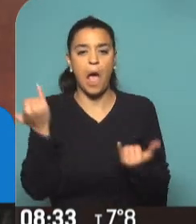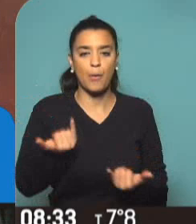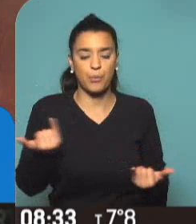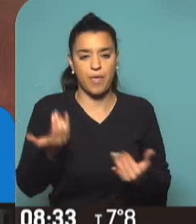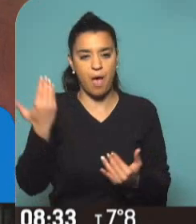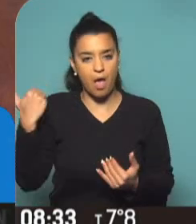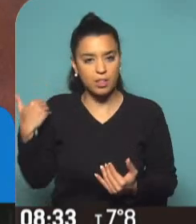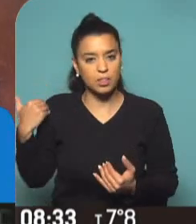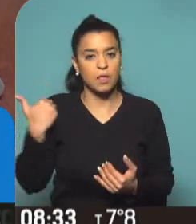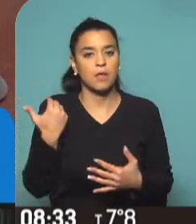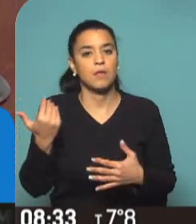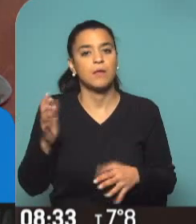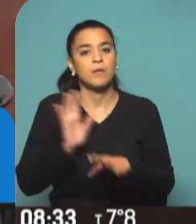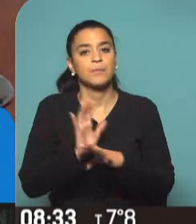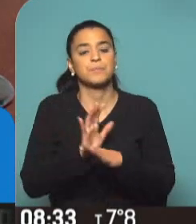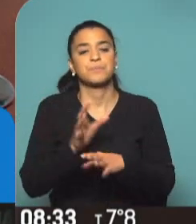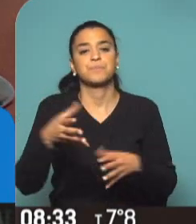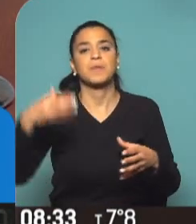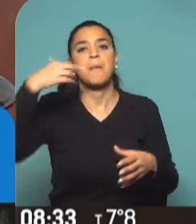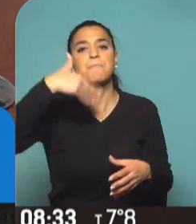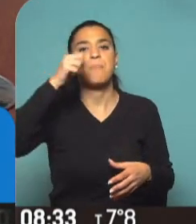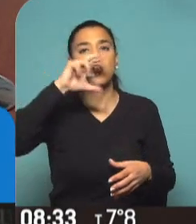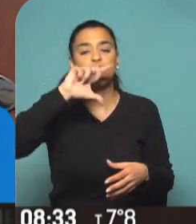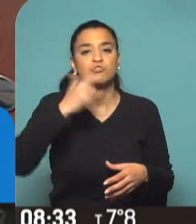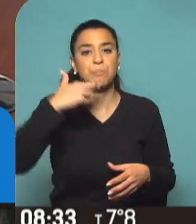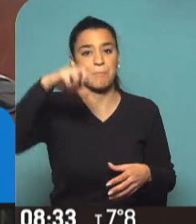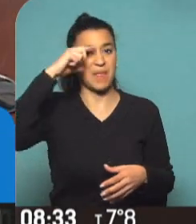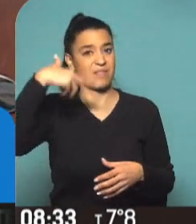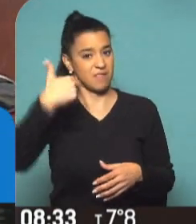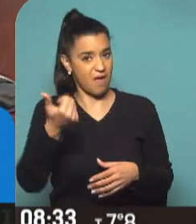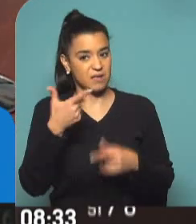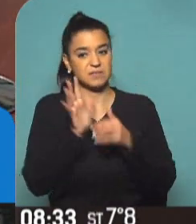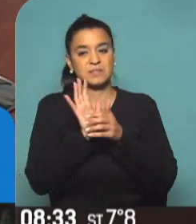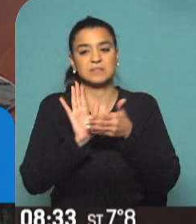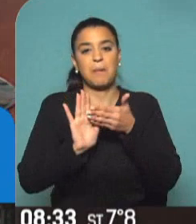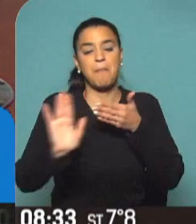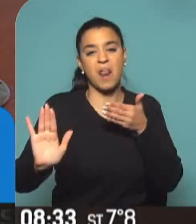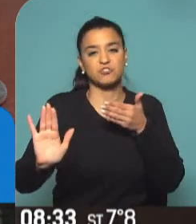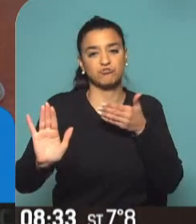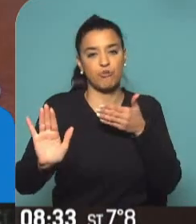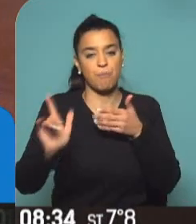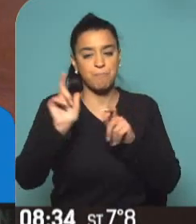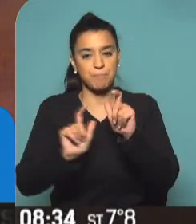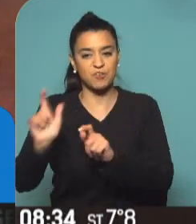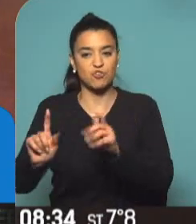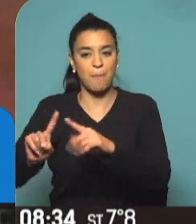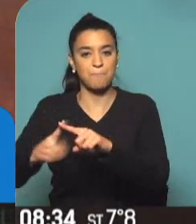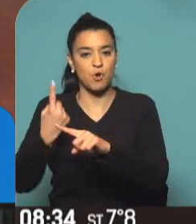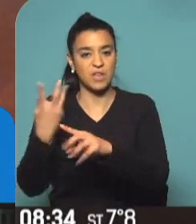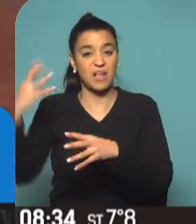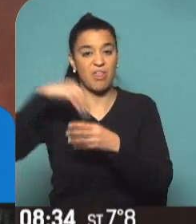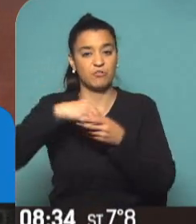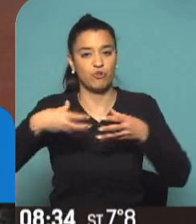tenía quizás bajo la égida de Marcos Peña y la separación de toda la gente que trabajaba en política dentro